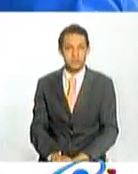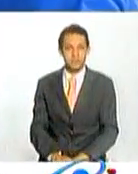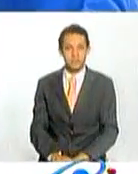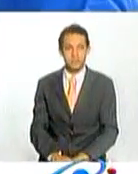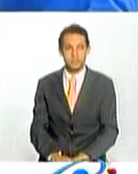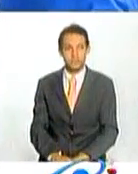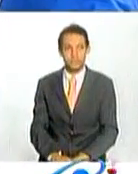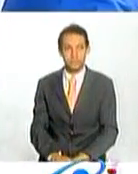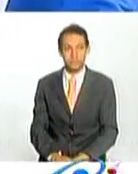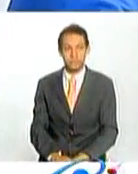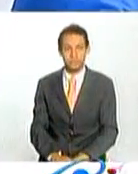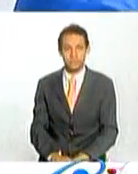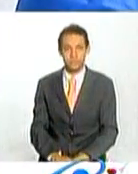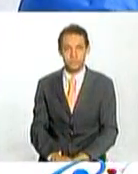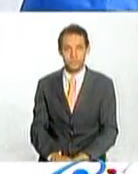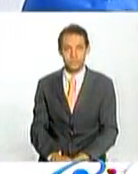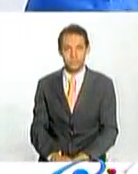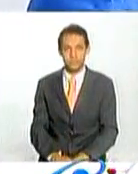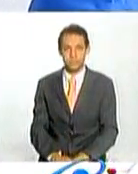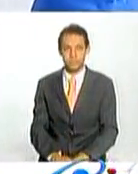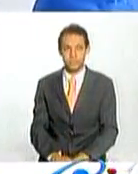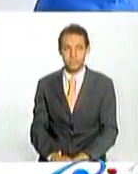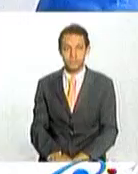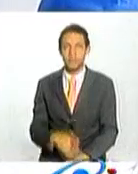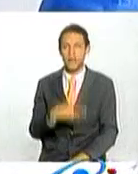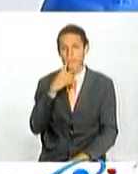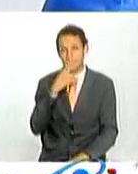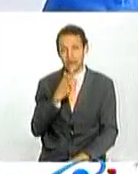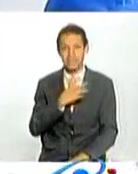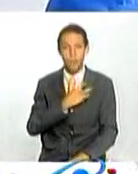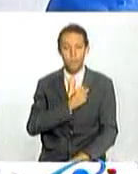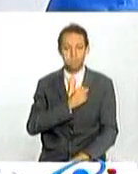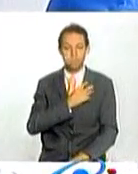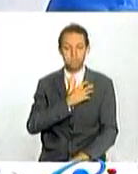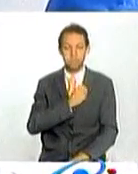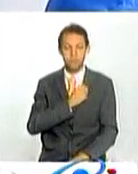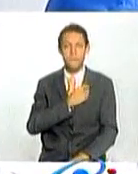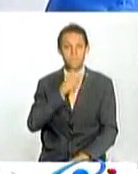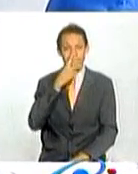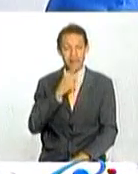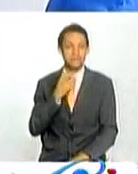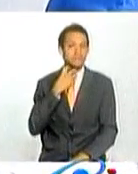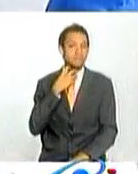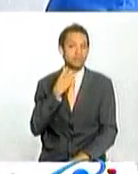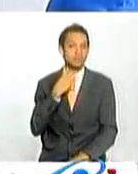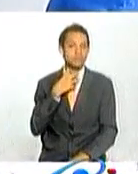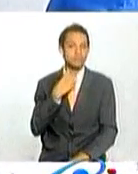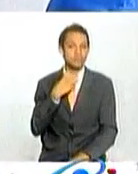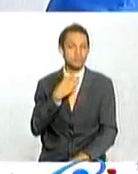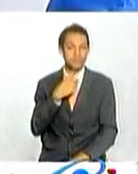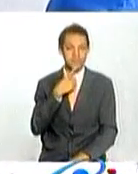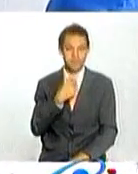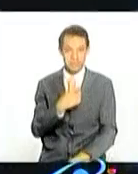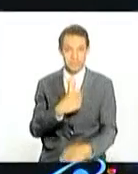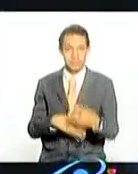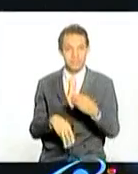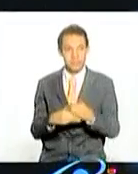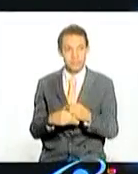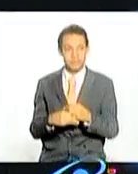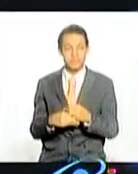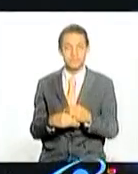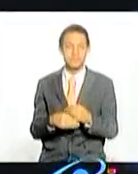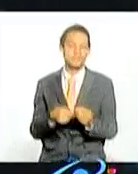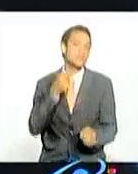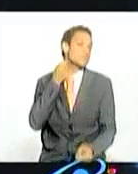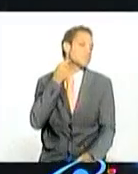Esta de acá, que tiene un latido, y esta otra, ¿sí? Es la arteria carótida y la